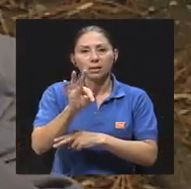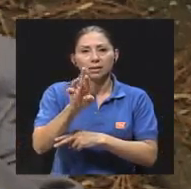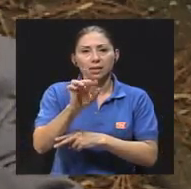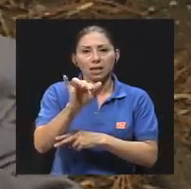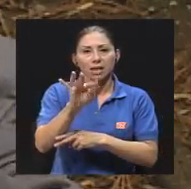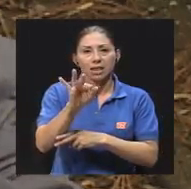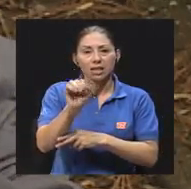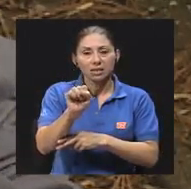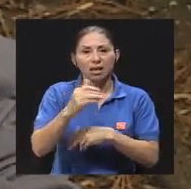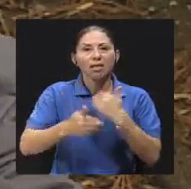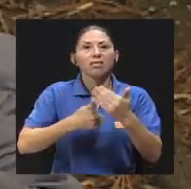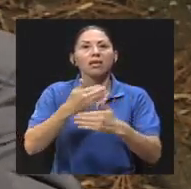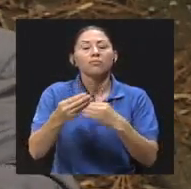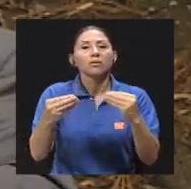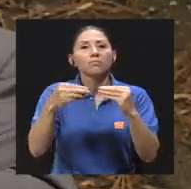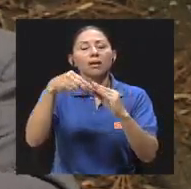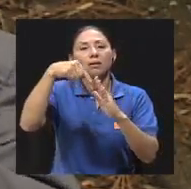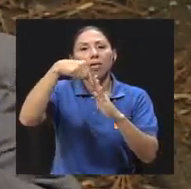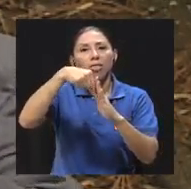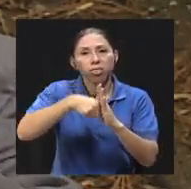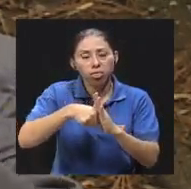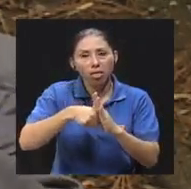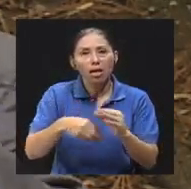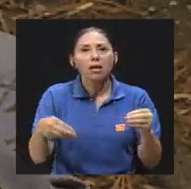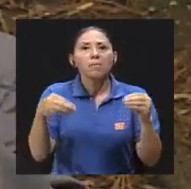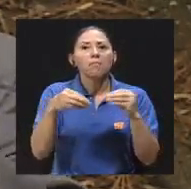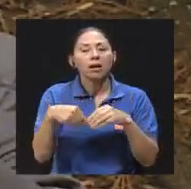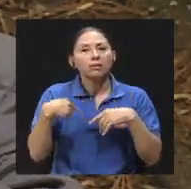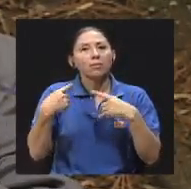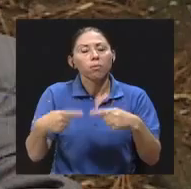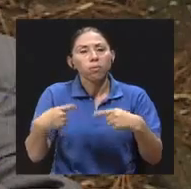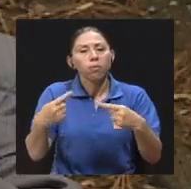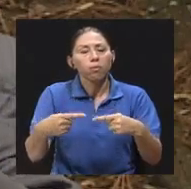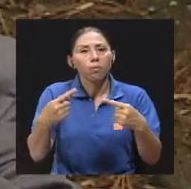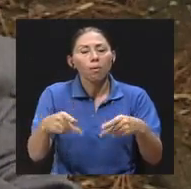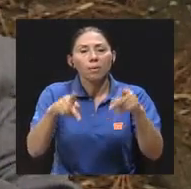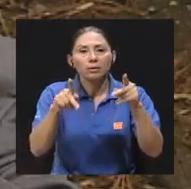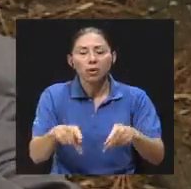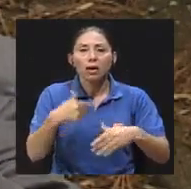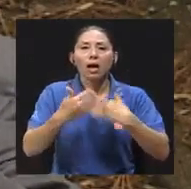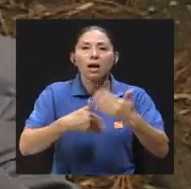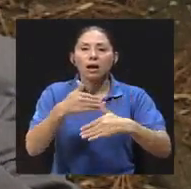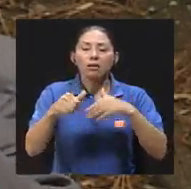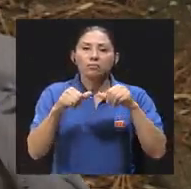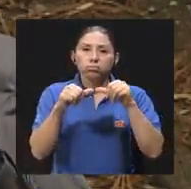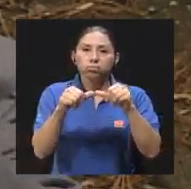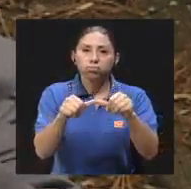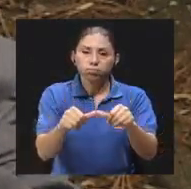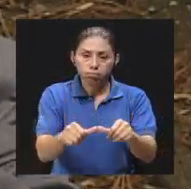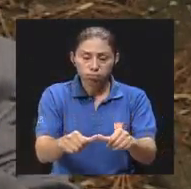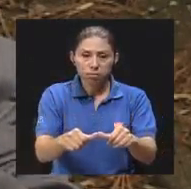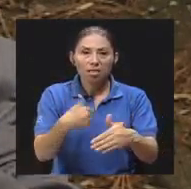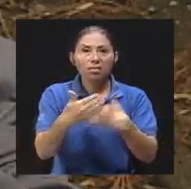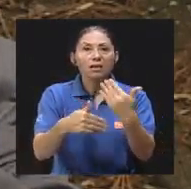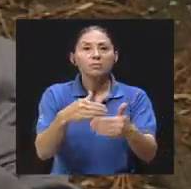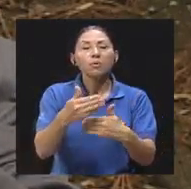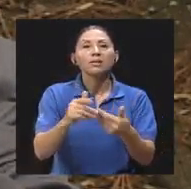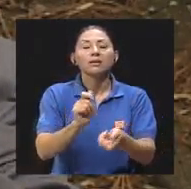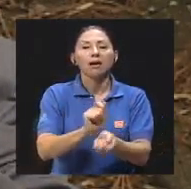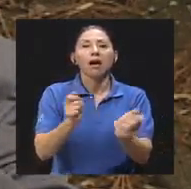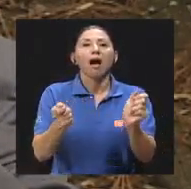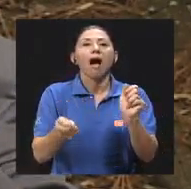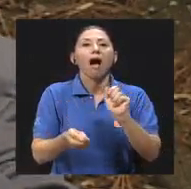ya es aguda, inicial, después termina siendo crónica, de más evolución, cambia, se va haciendo